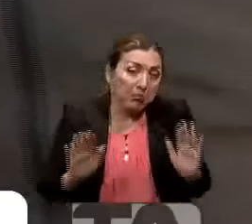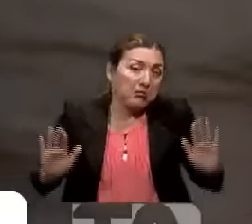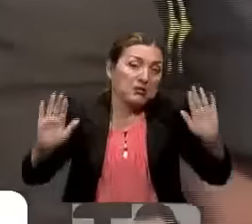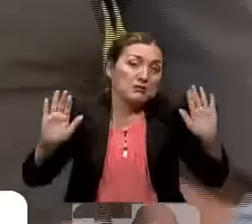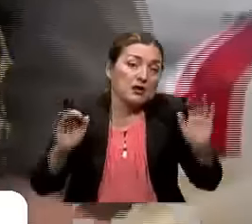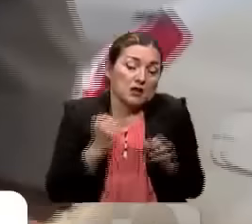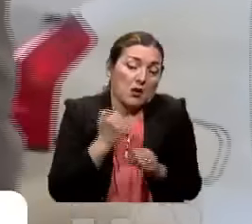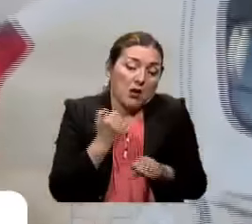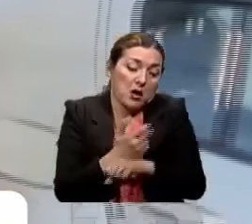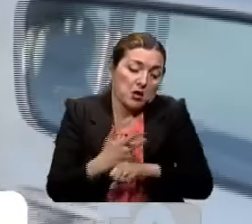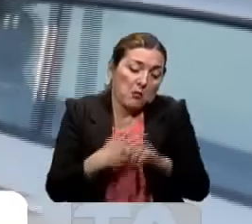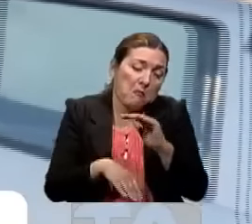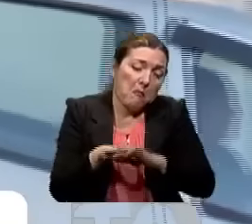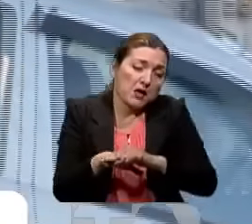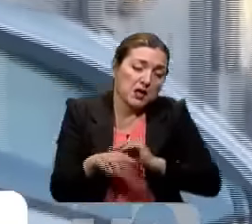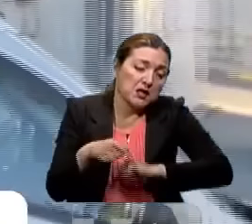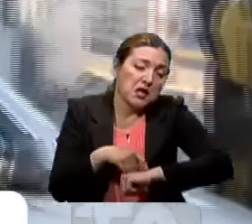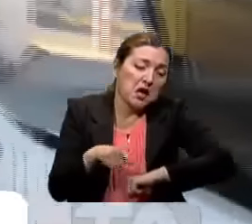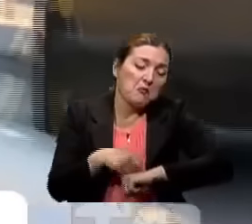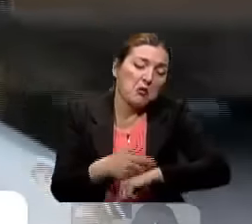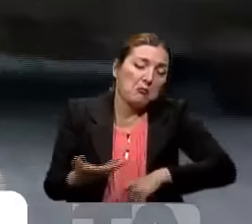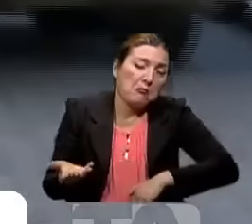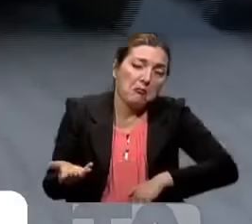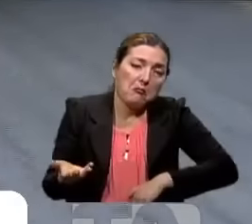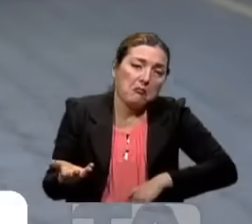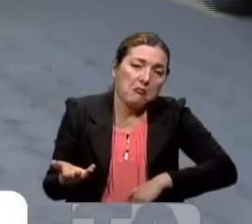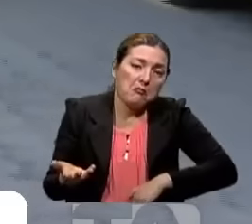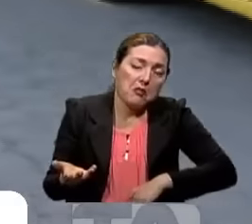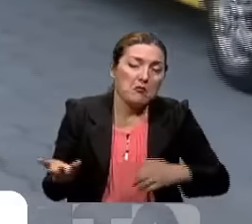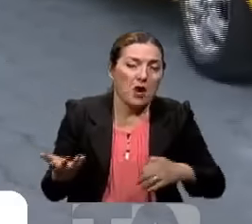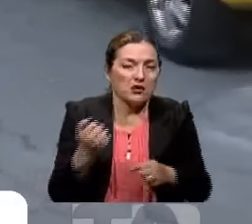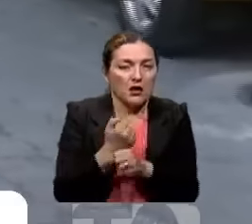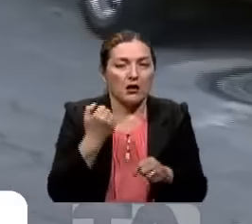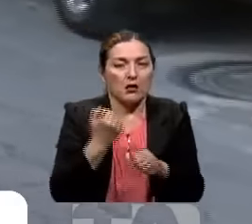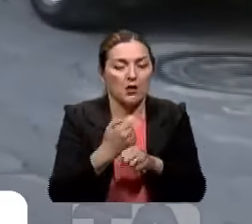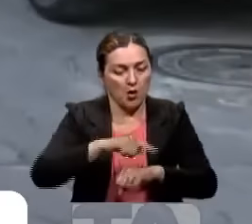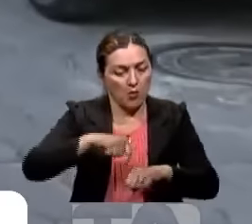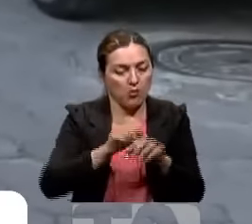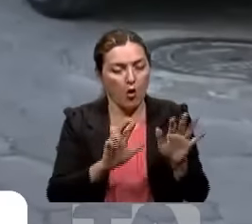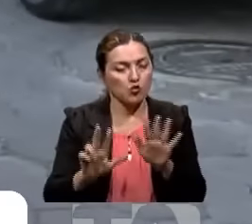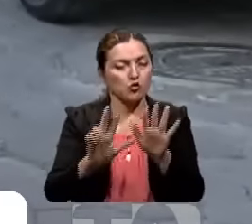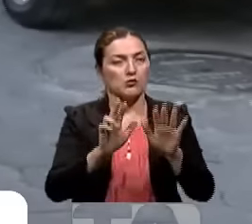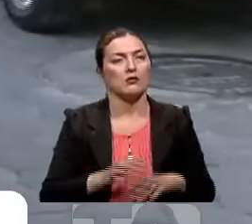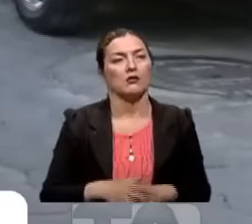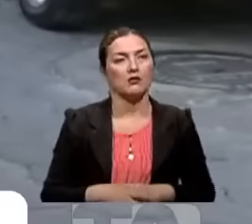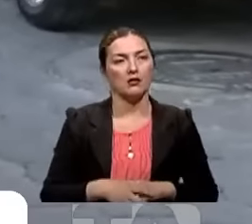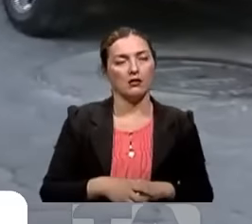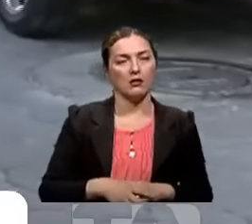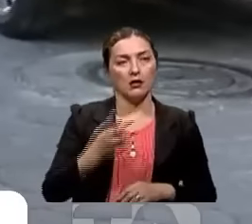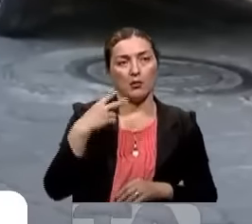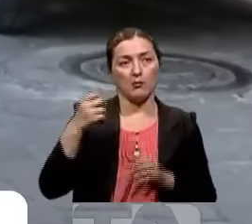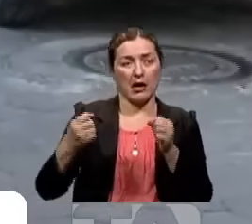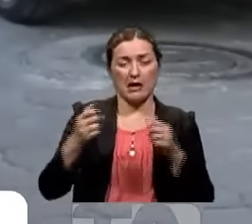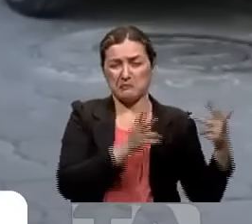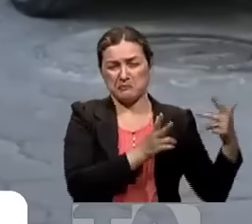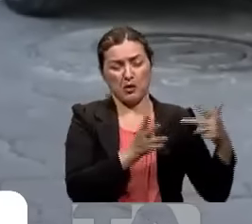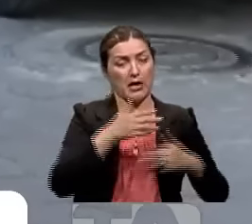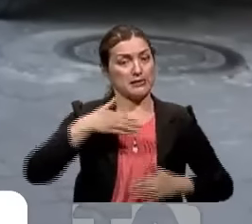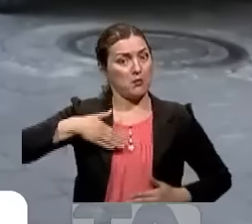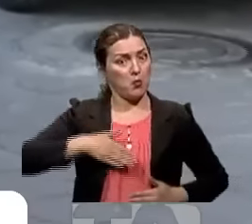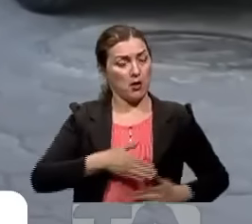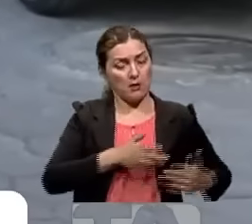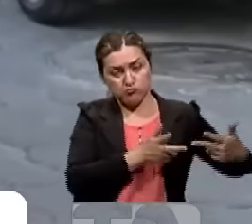máximo y el resto del tiempo se tiene que deben de trabajar 8 horas. Hay bastantes vehículos que bajan desde la Simón Bolívar y van